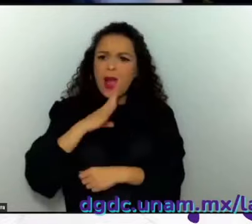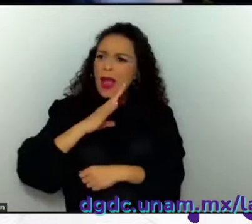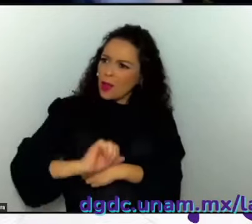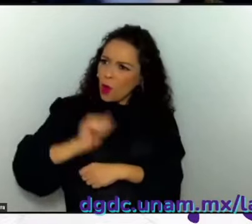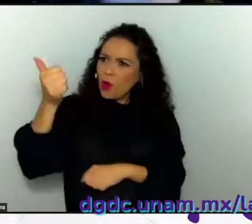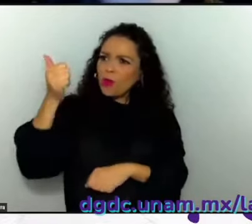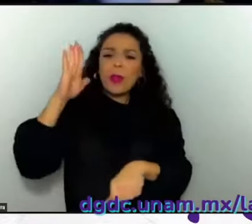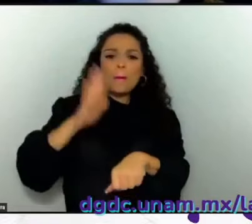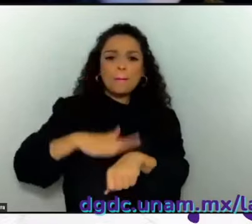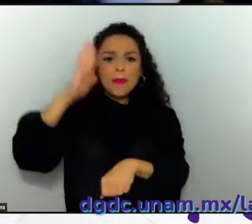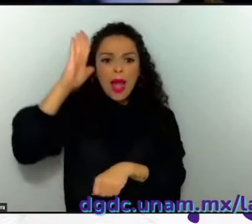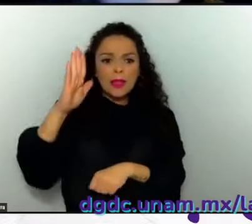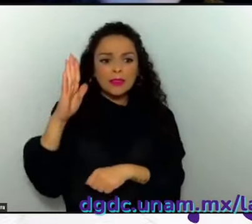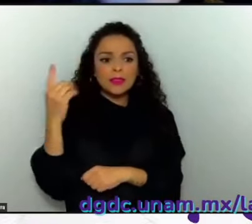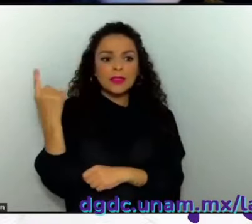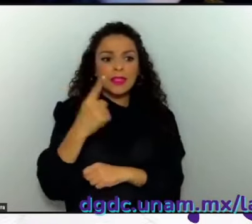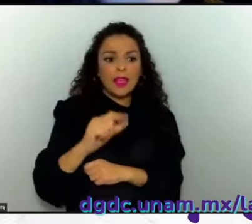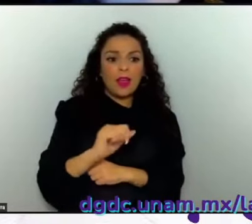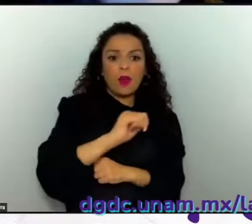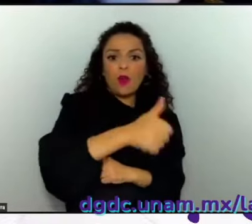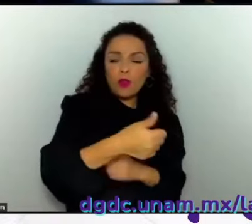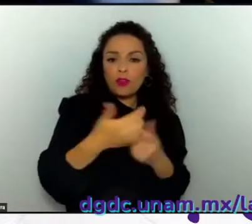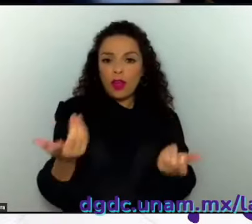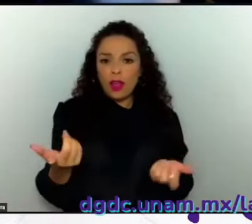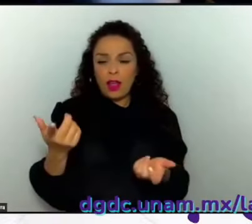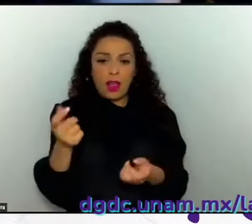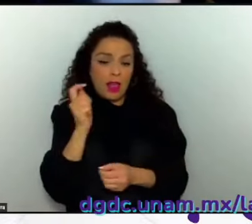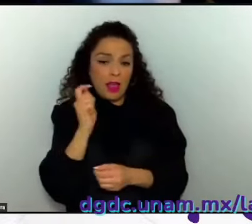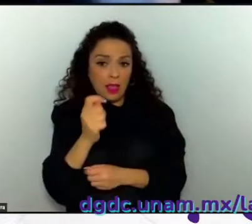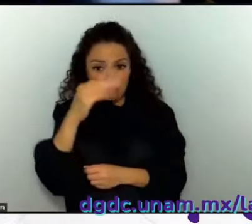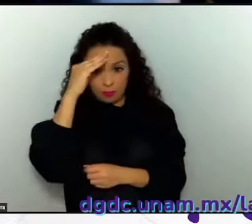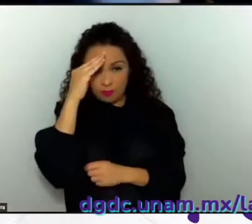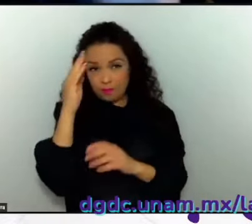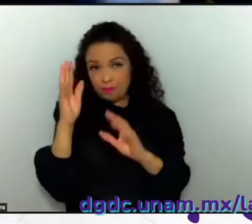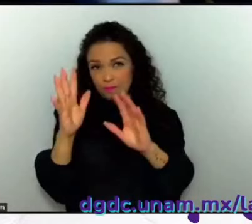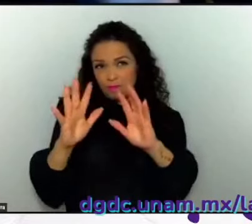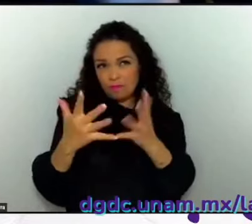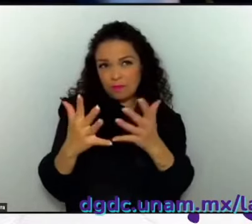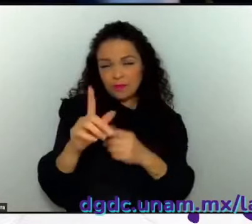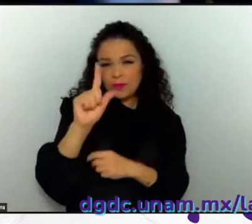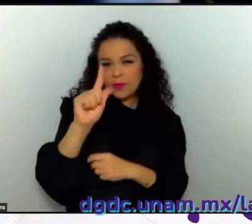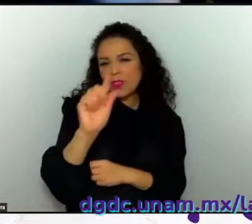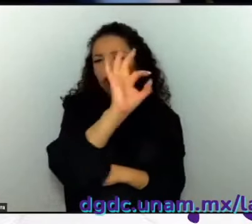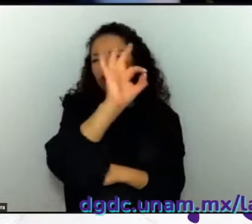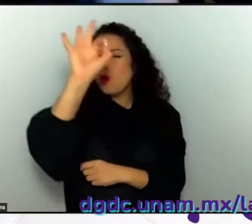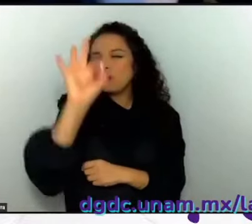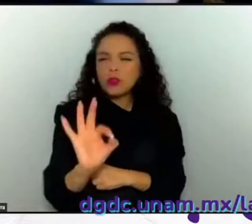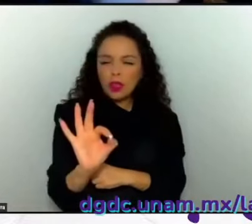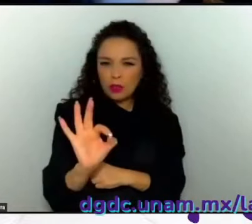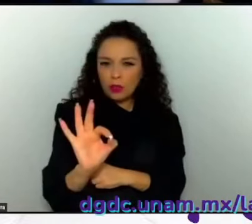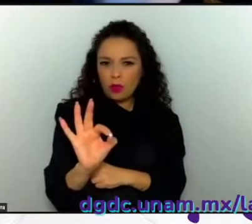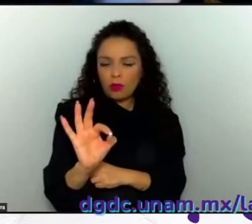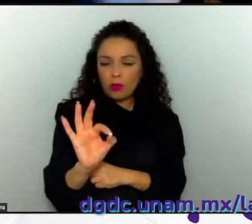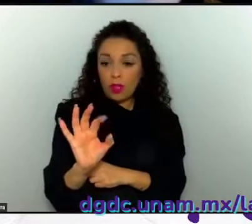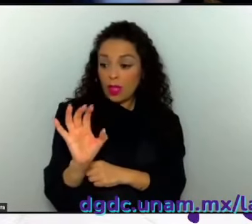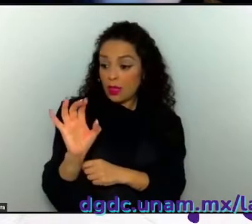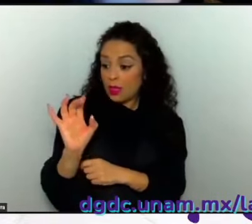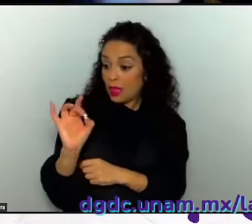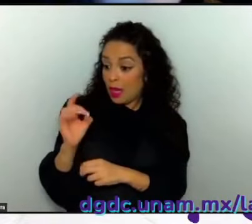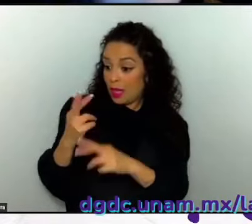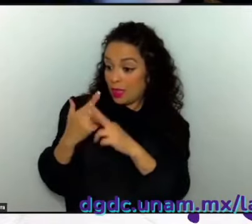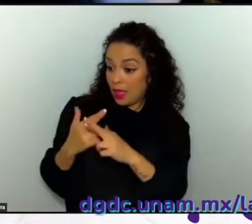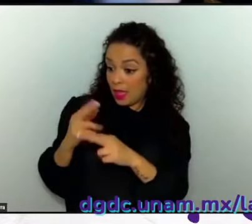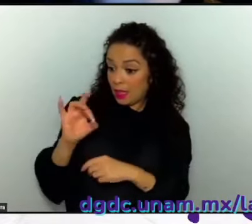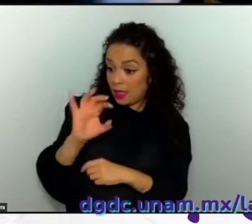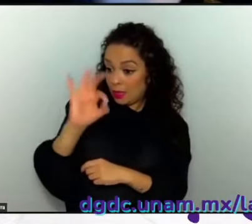oscura que la otra. O sea, de hecho, la energía oscura hoy creemos que forma el 70% de toda la energía del universo. Y del 30% restante,